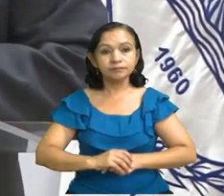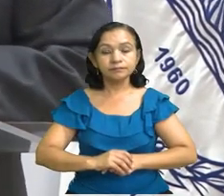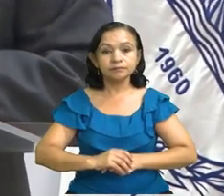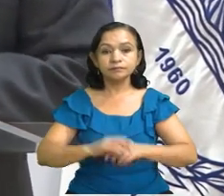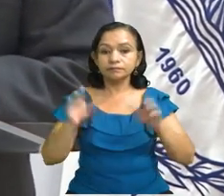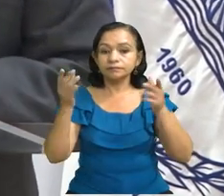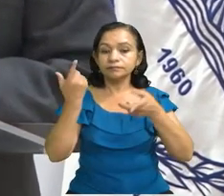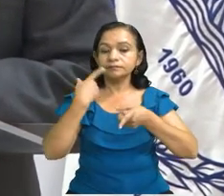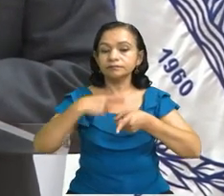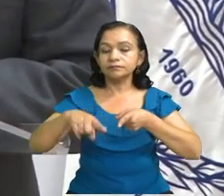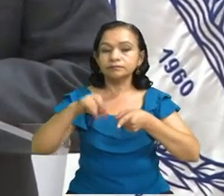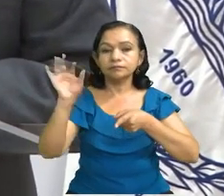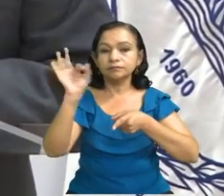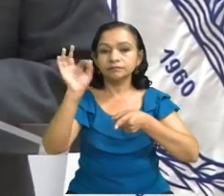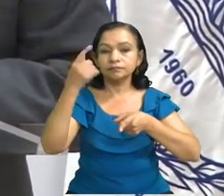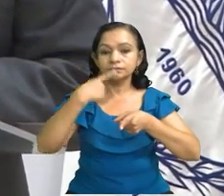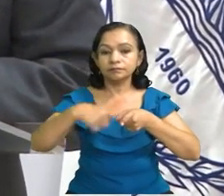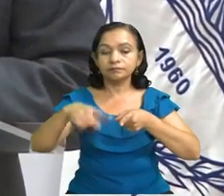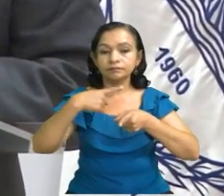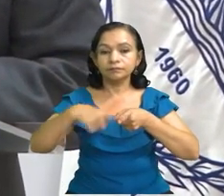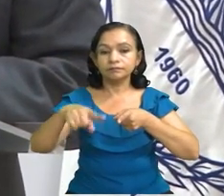Sistemas de pagos en junio,